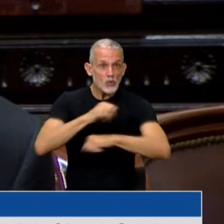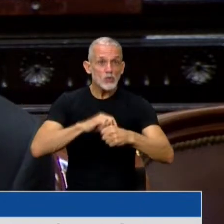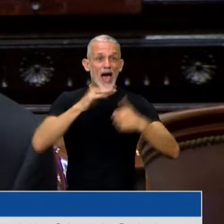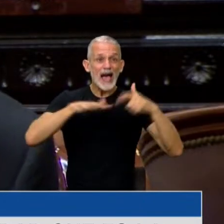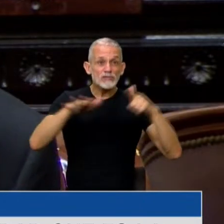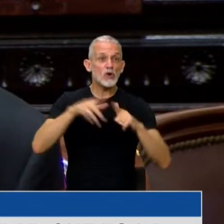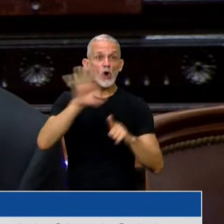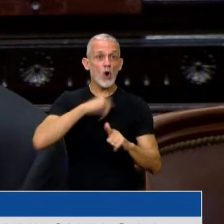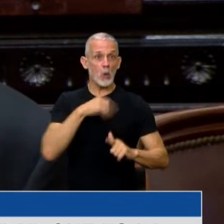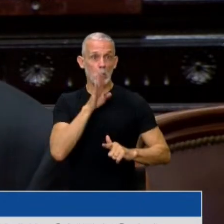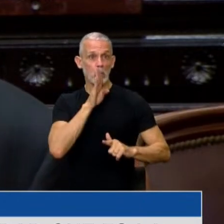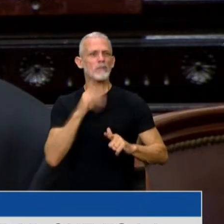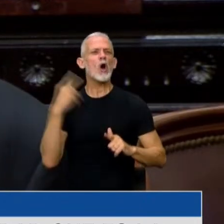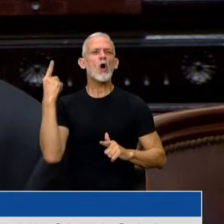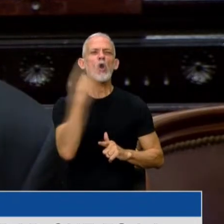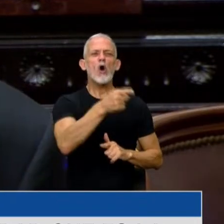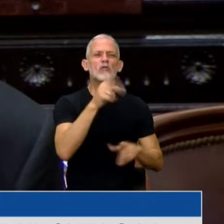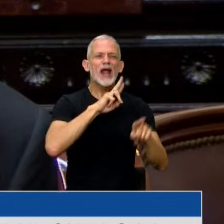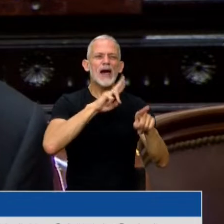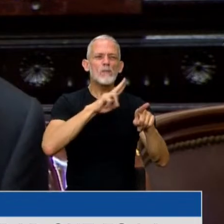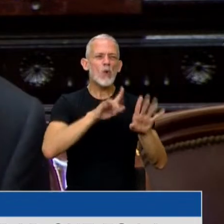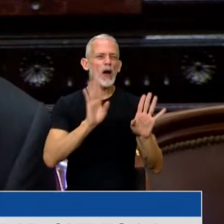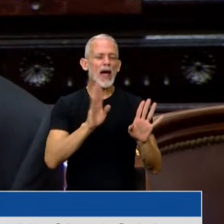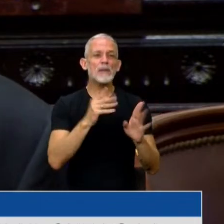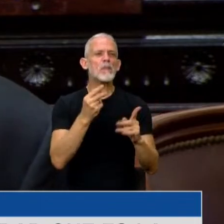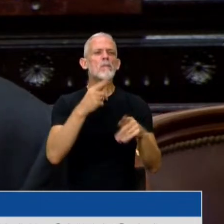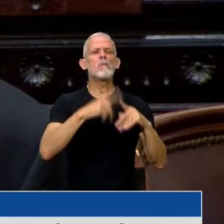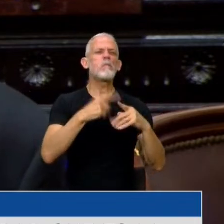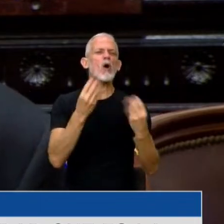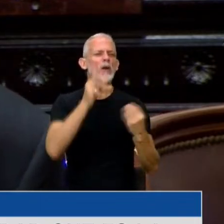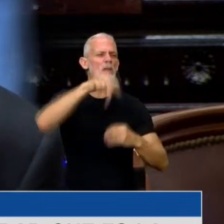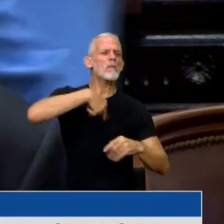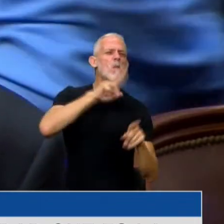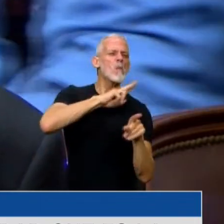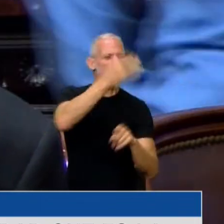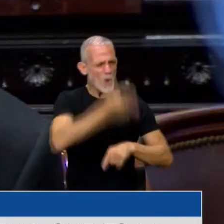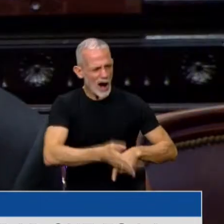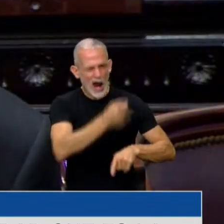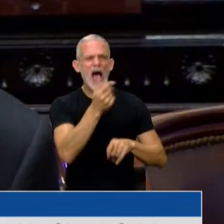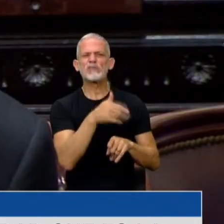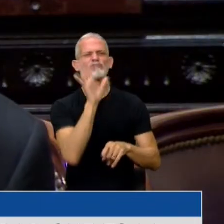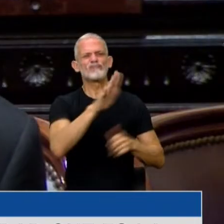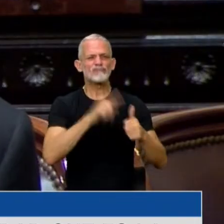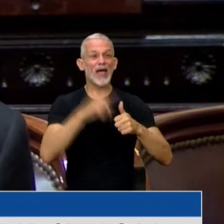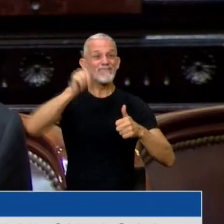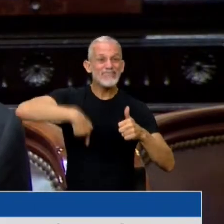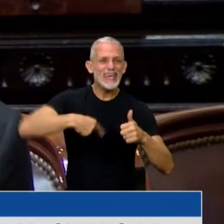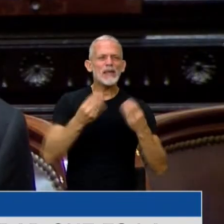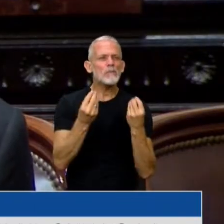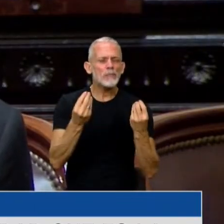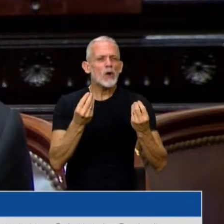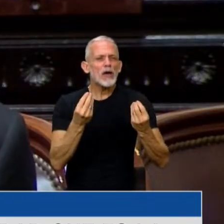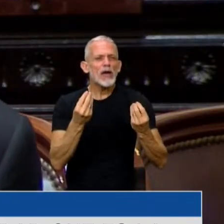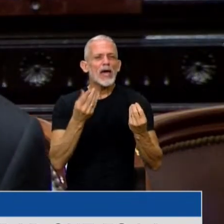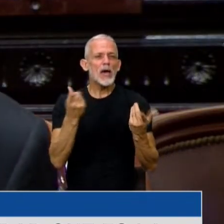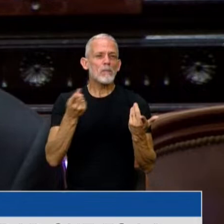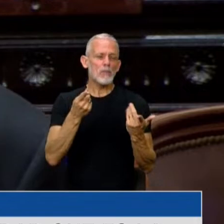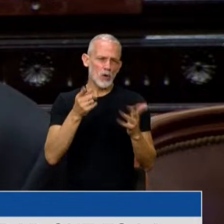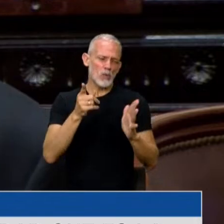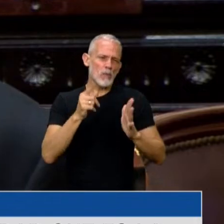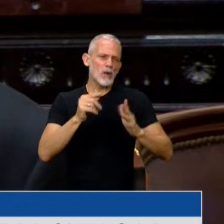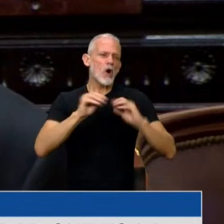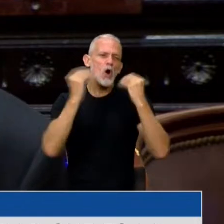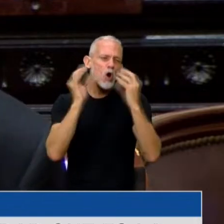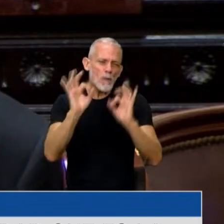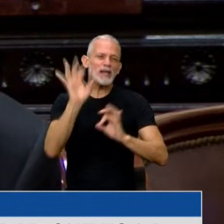acción u omisión en contra de la mujer basada en su género que sea cometida, instigada o agravada en parte o